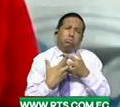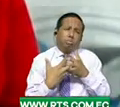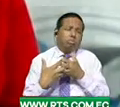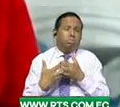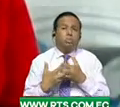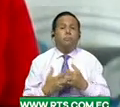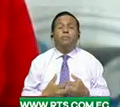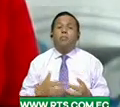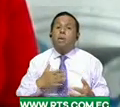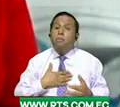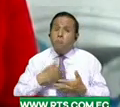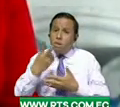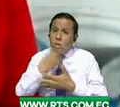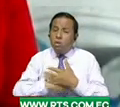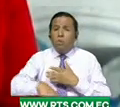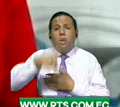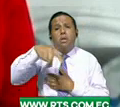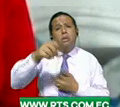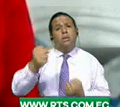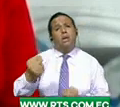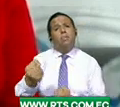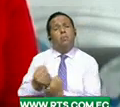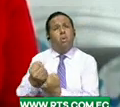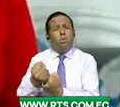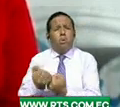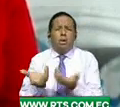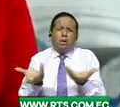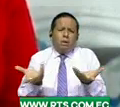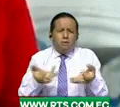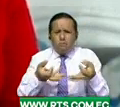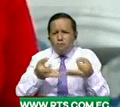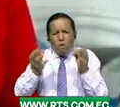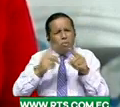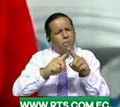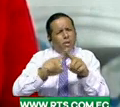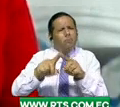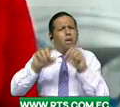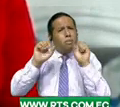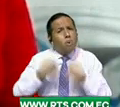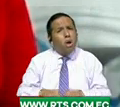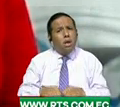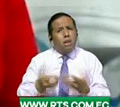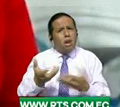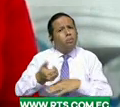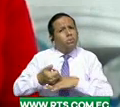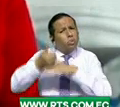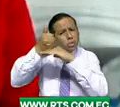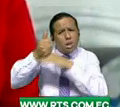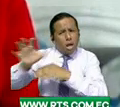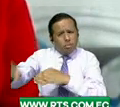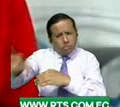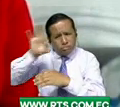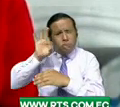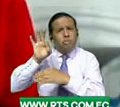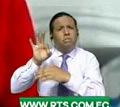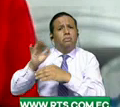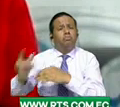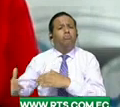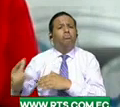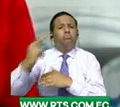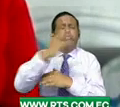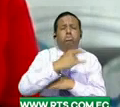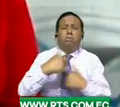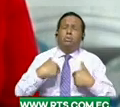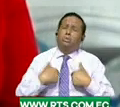Diego solo necesita un apoyo. Debe haber alguna forma de que haya una diplomacia en el caso de mi hijo para que le saquen. No veo